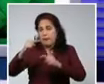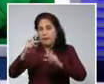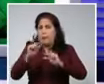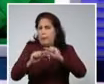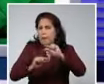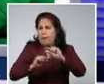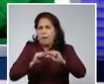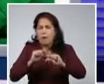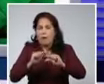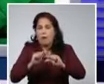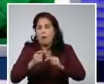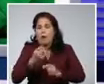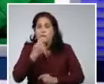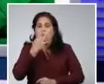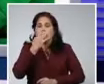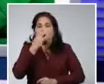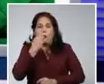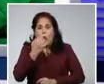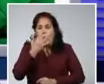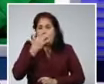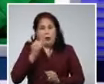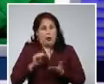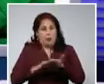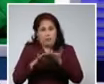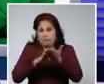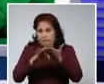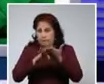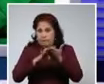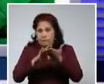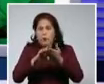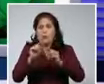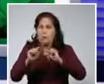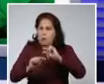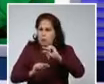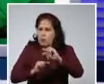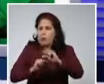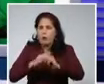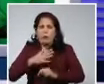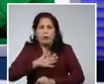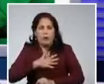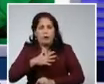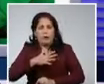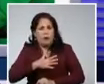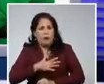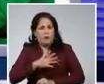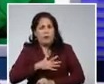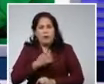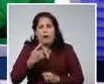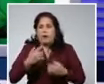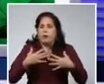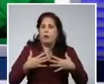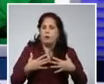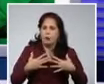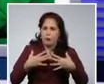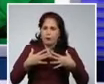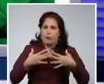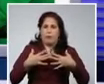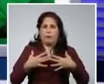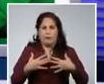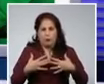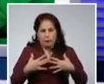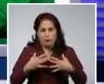por pérdida del olfato. Además fue apareciendo tos seca y falta de aire. Se diagnosticó,